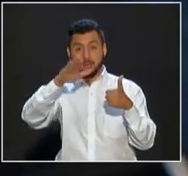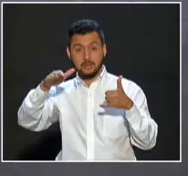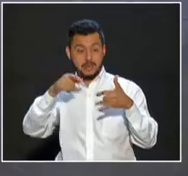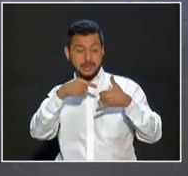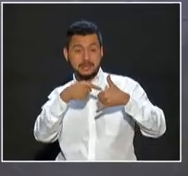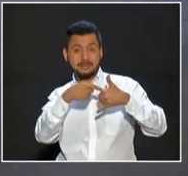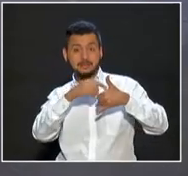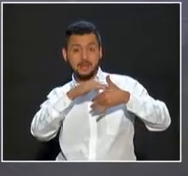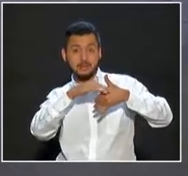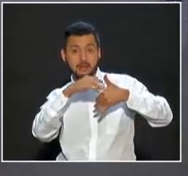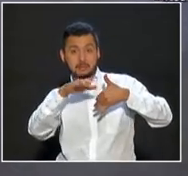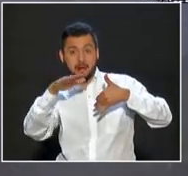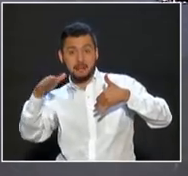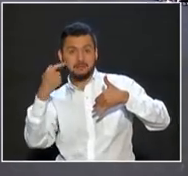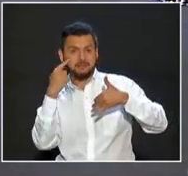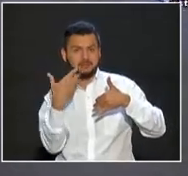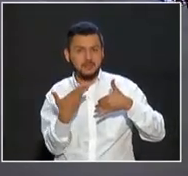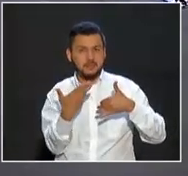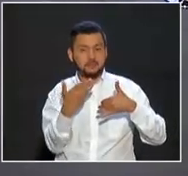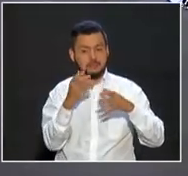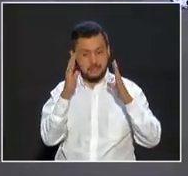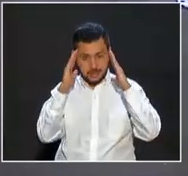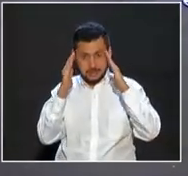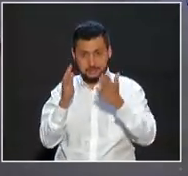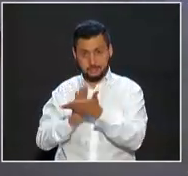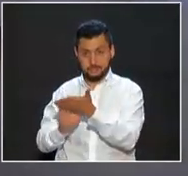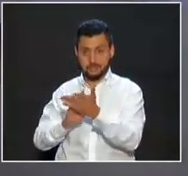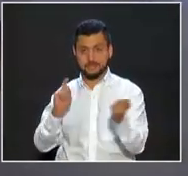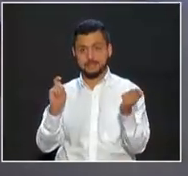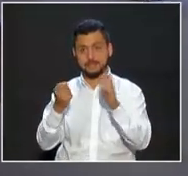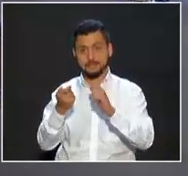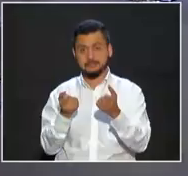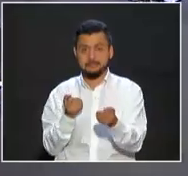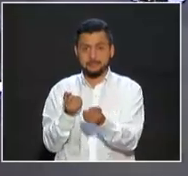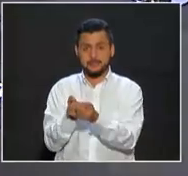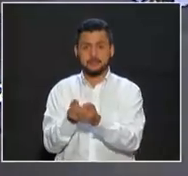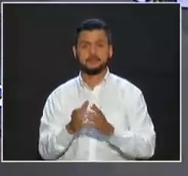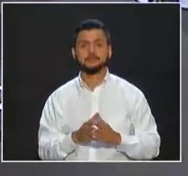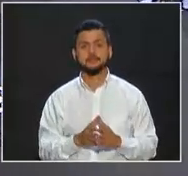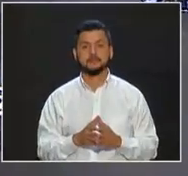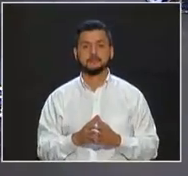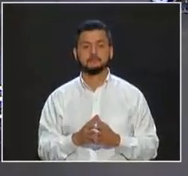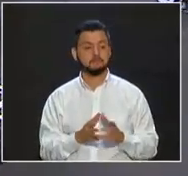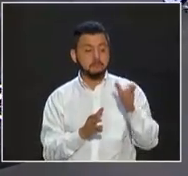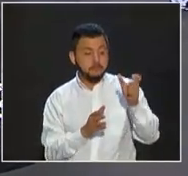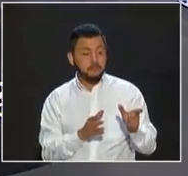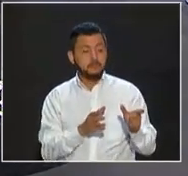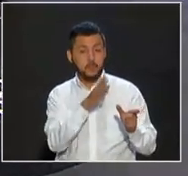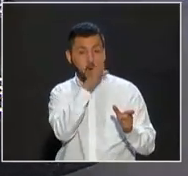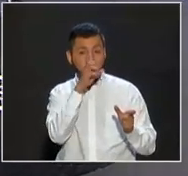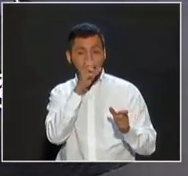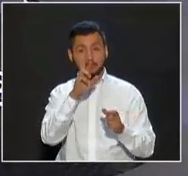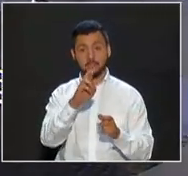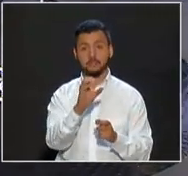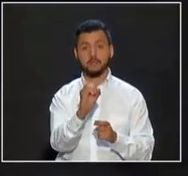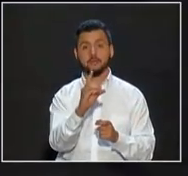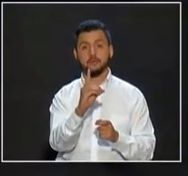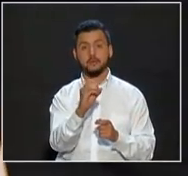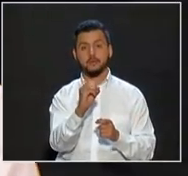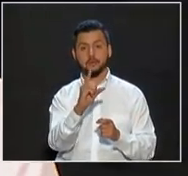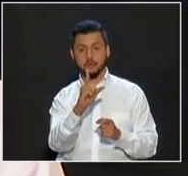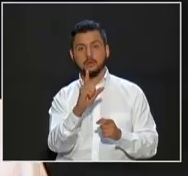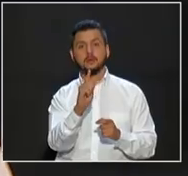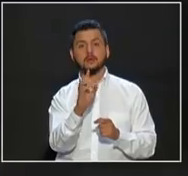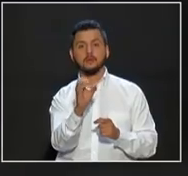ipe el turno ahora es para el candidato rodolfo no yo no estoy de acuerdo con juan felipe yo